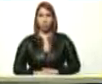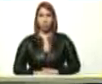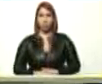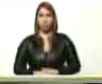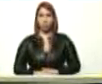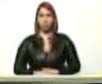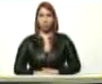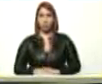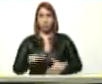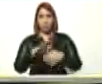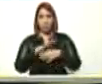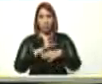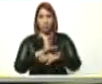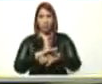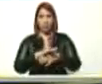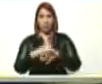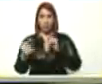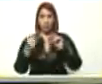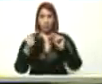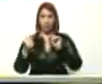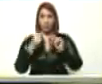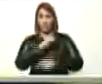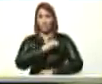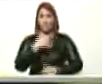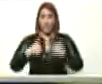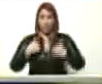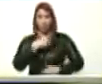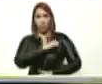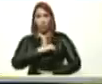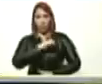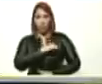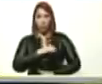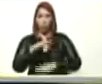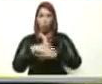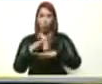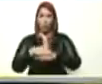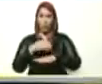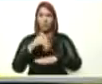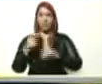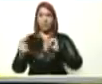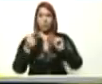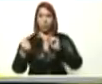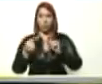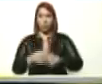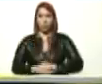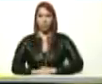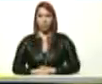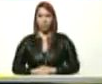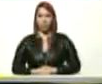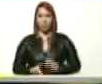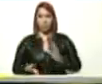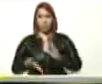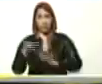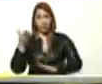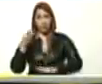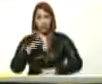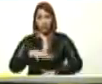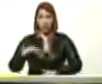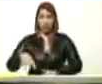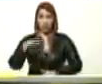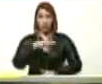martes sesión, miércoles comisión, jueves sesión. Y se llevan para sus regiones,